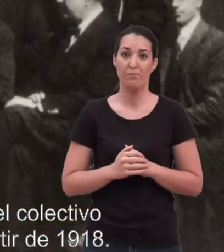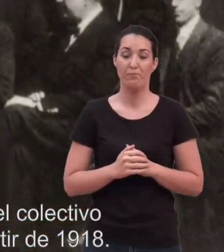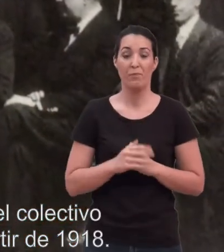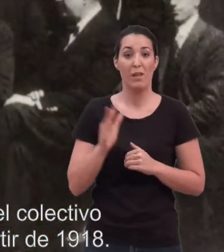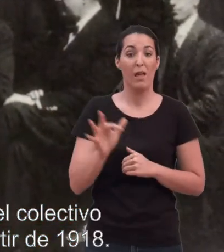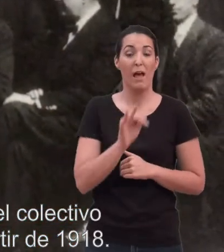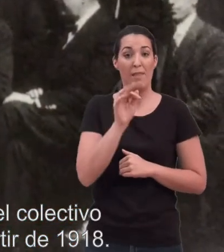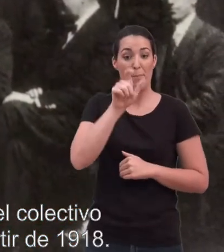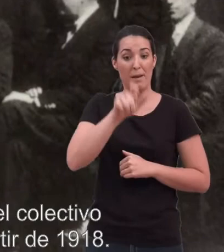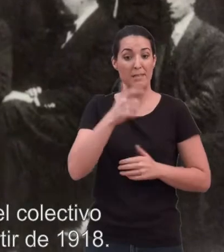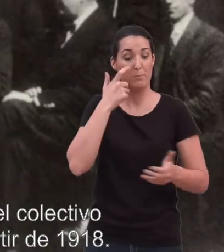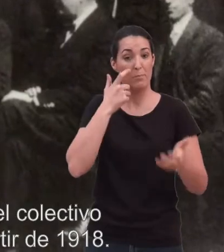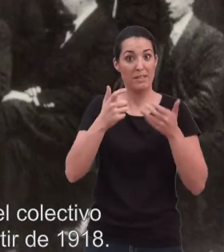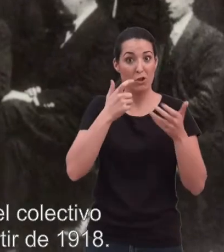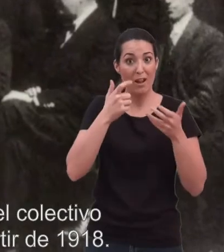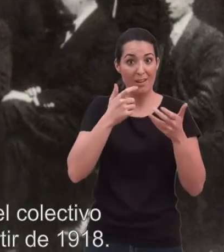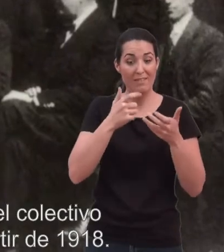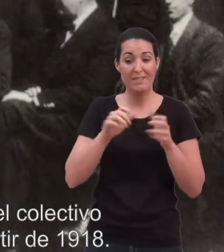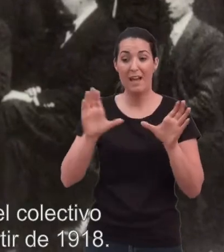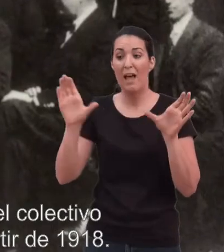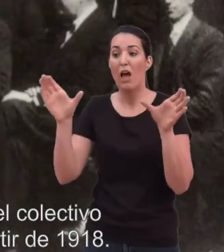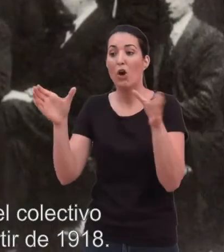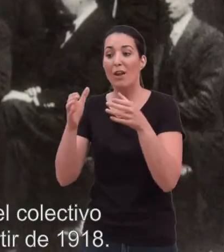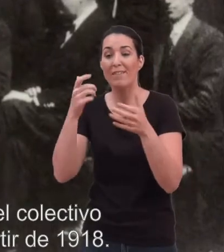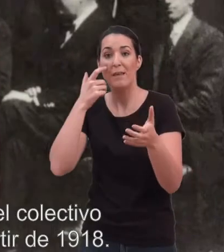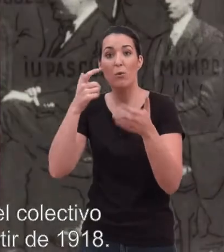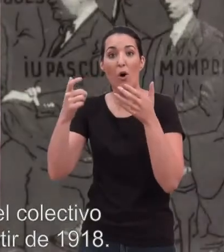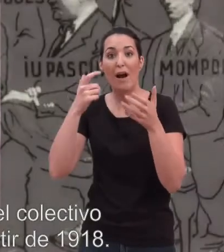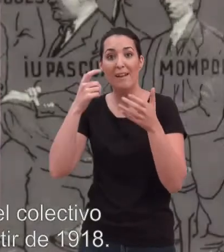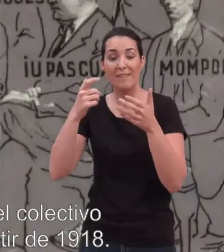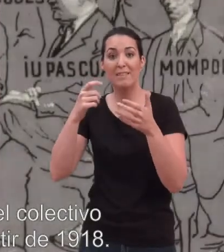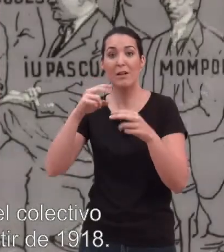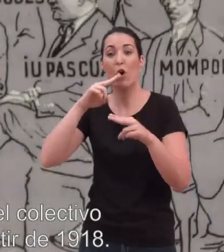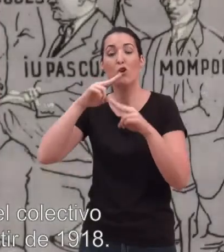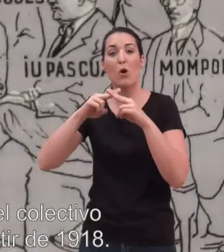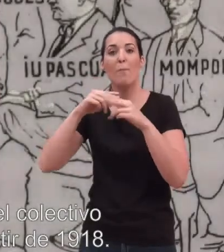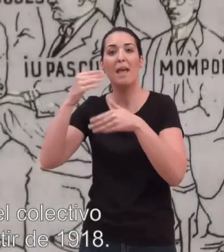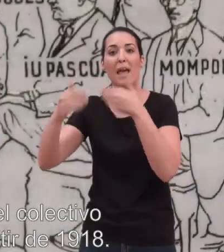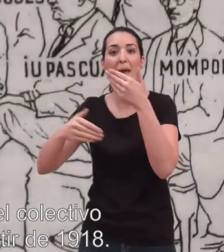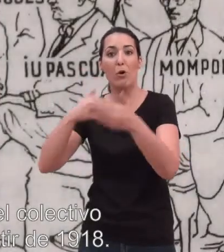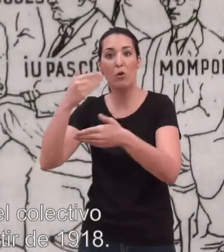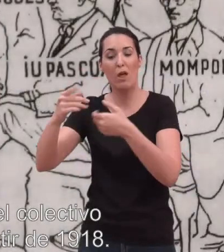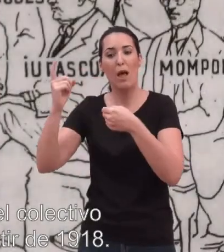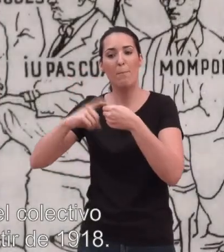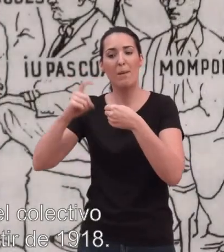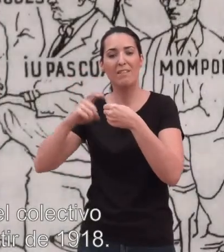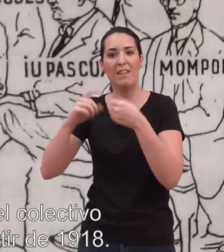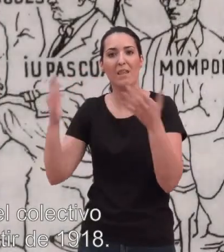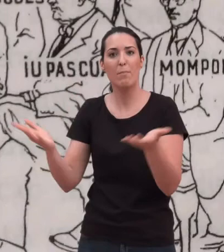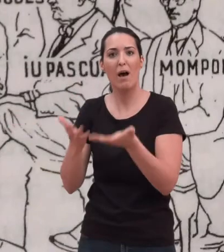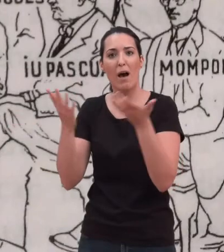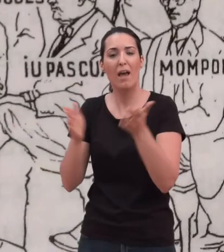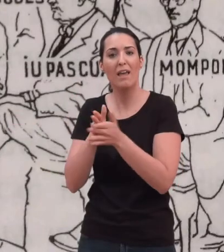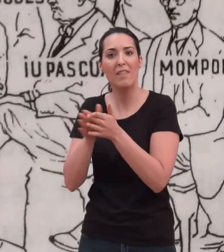dinamizó el colectivo artístico de los evolucionistas a partir de 1918.